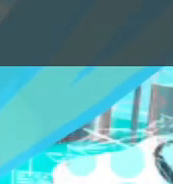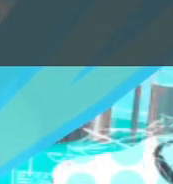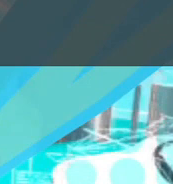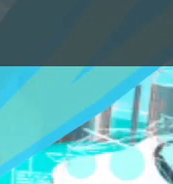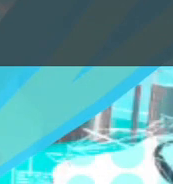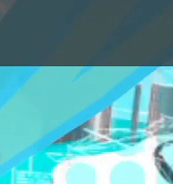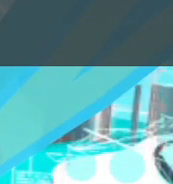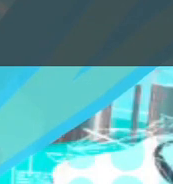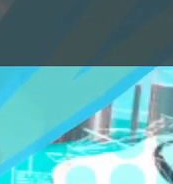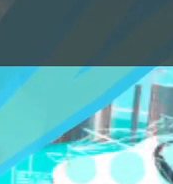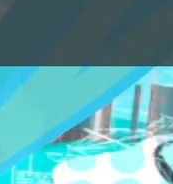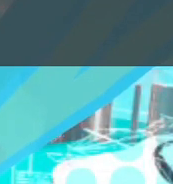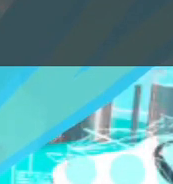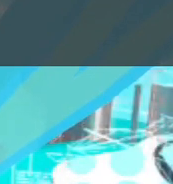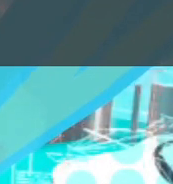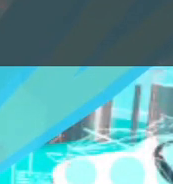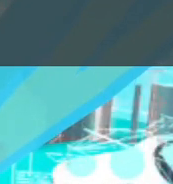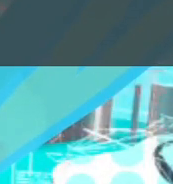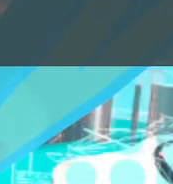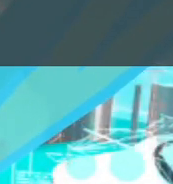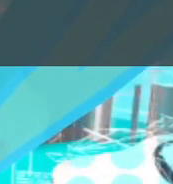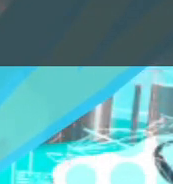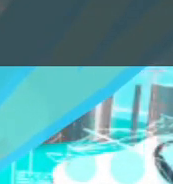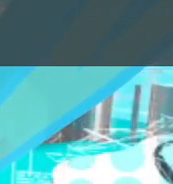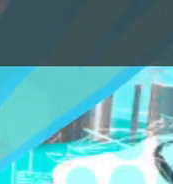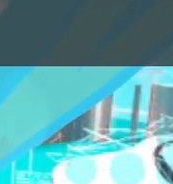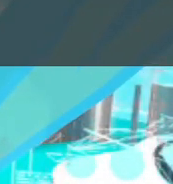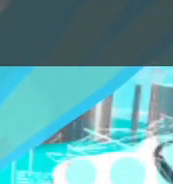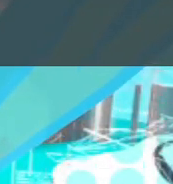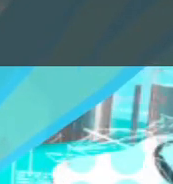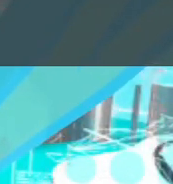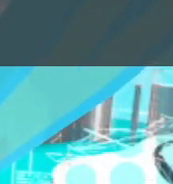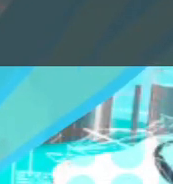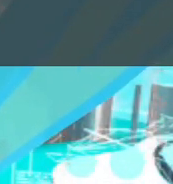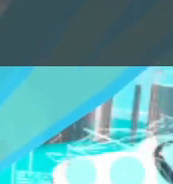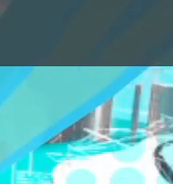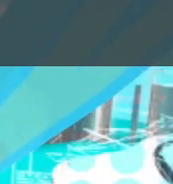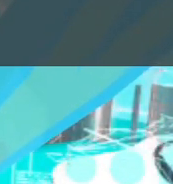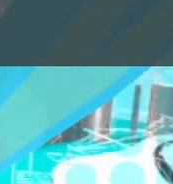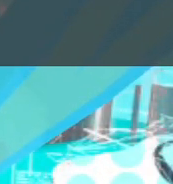Presidencial y Asamblea Legislativa, ¿no?, para llevar adelante las agendas.